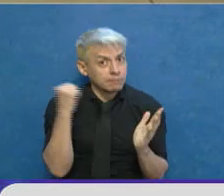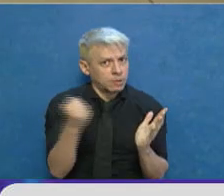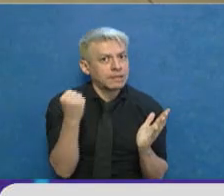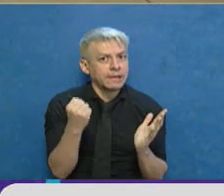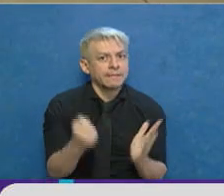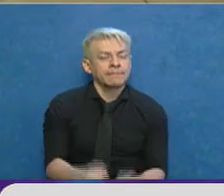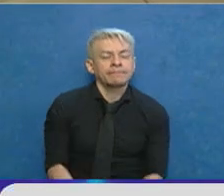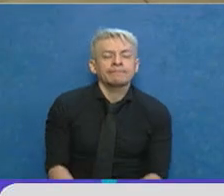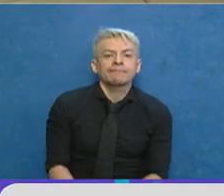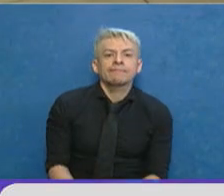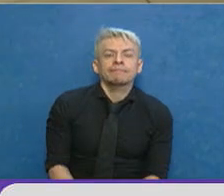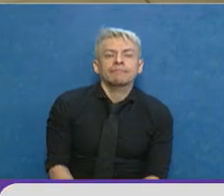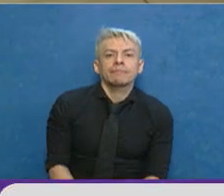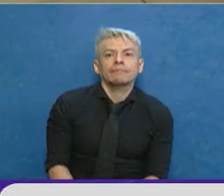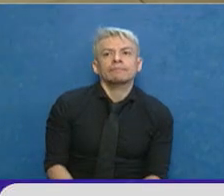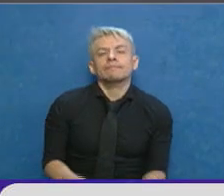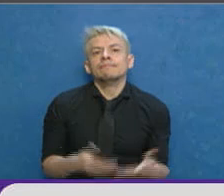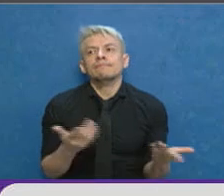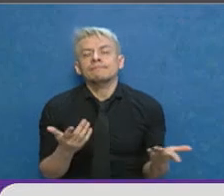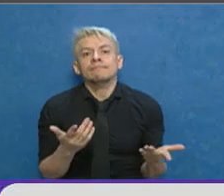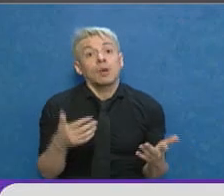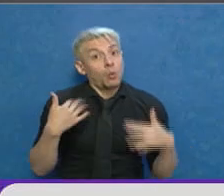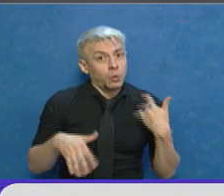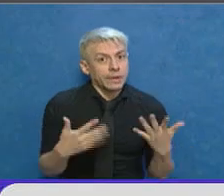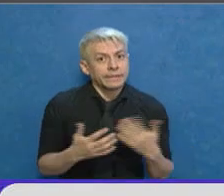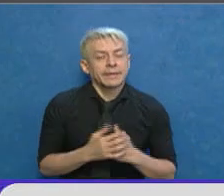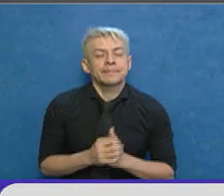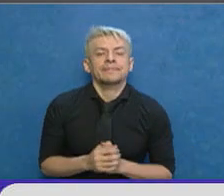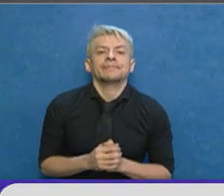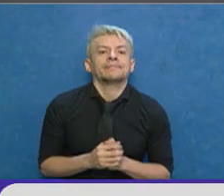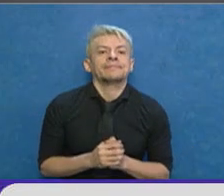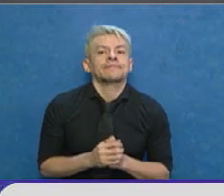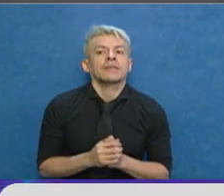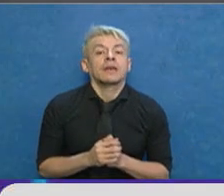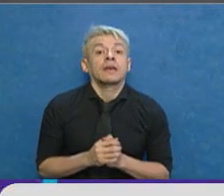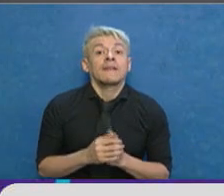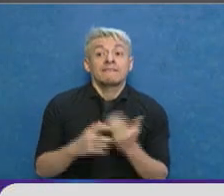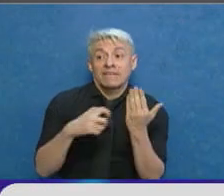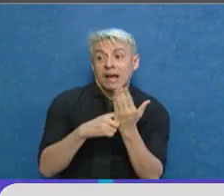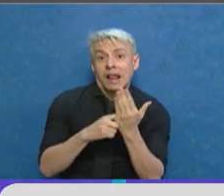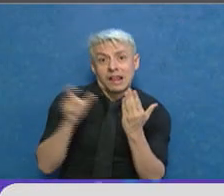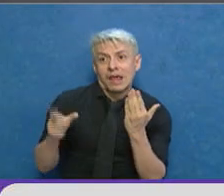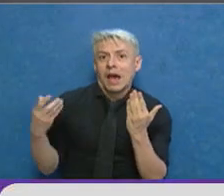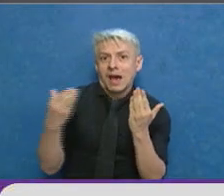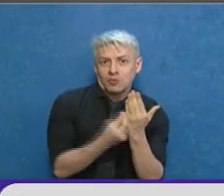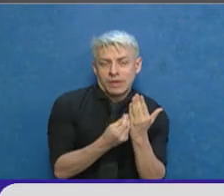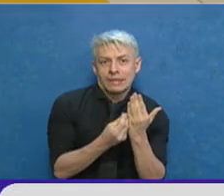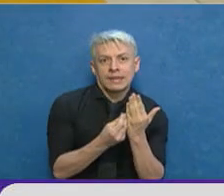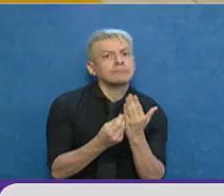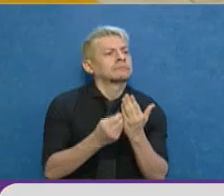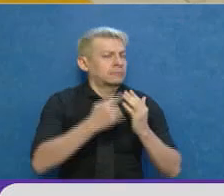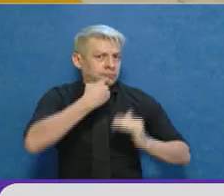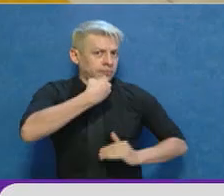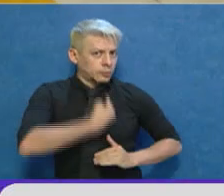importante y requiere medidas de urgencia, el ayudante fiscal toma la posta de inmediato y